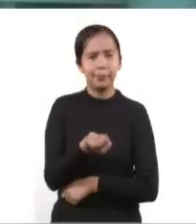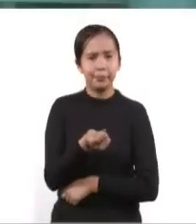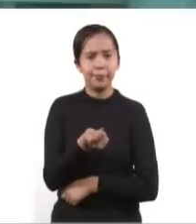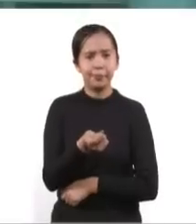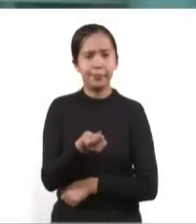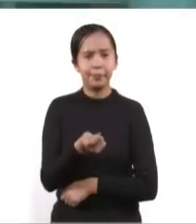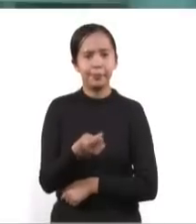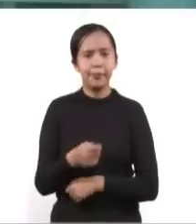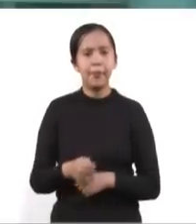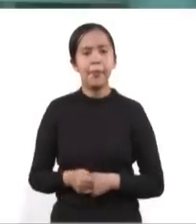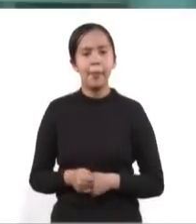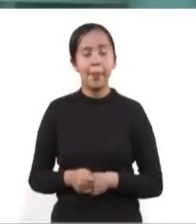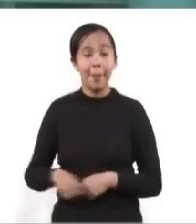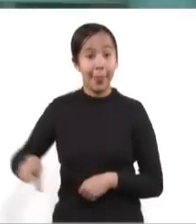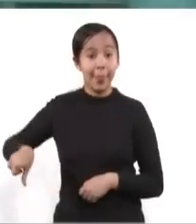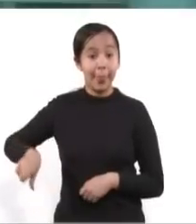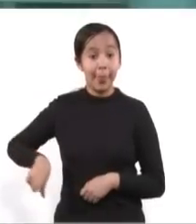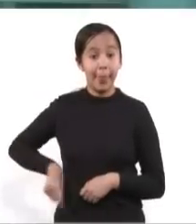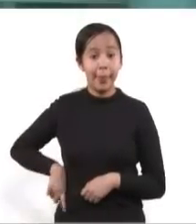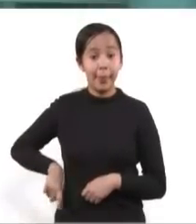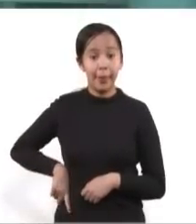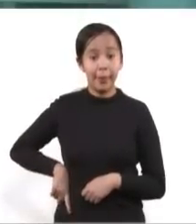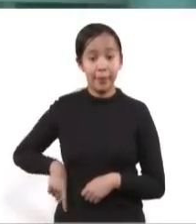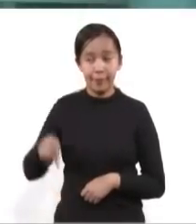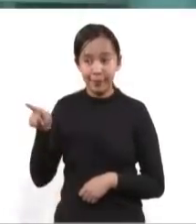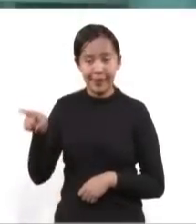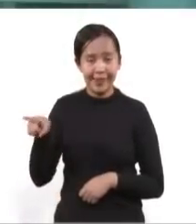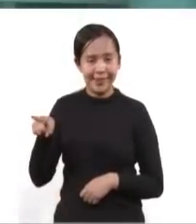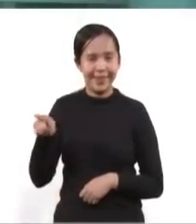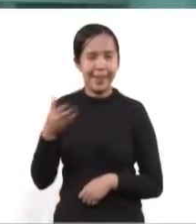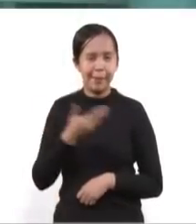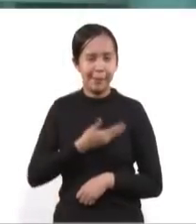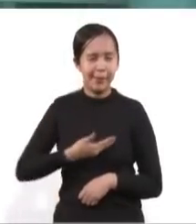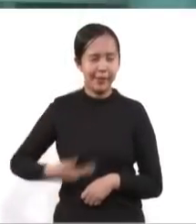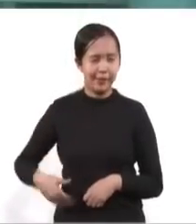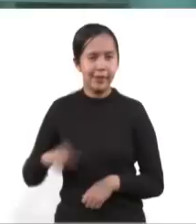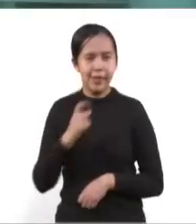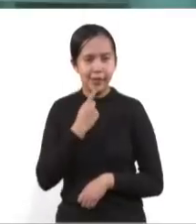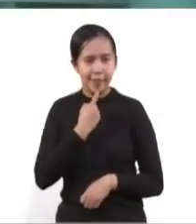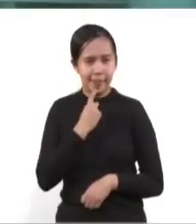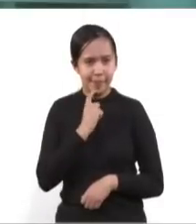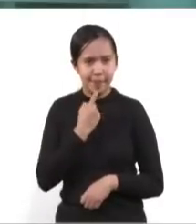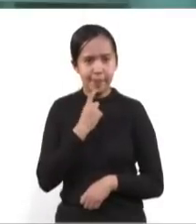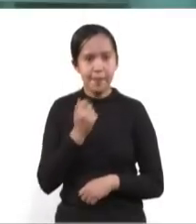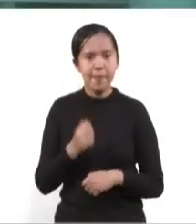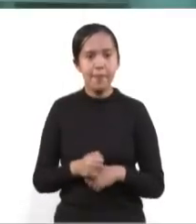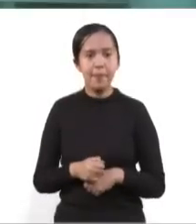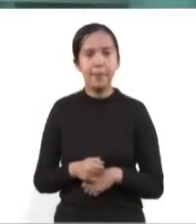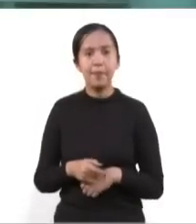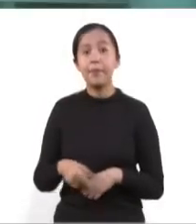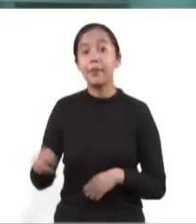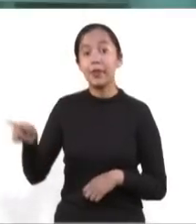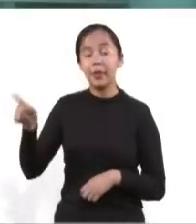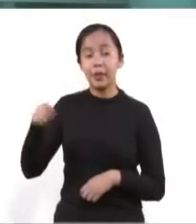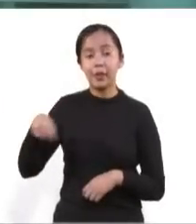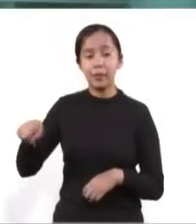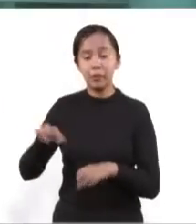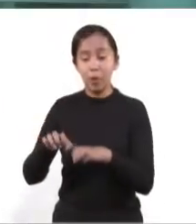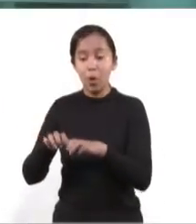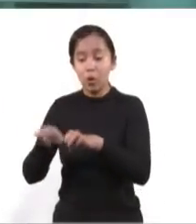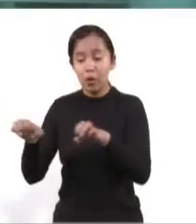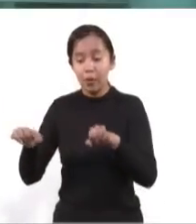que el gobierno del presidente López Obrador, que se ha asentado en las empresas